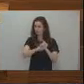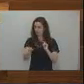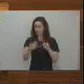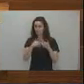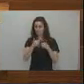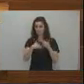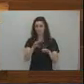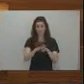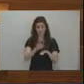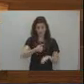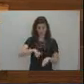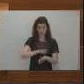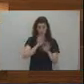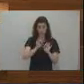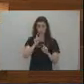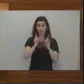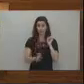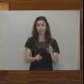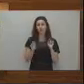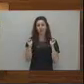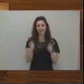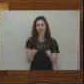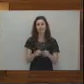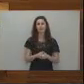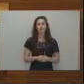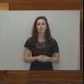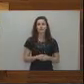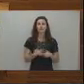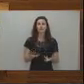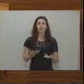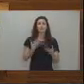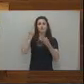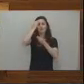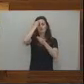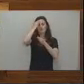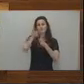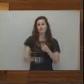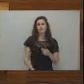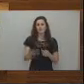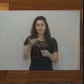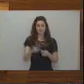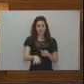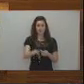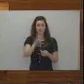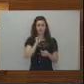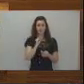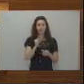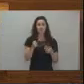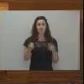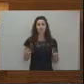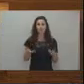del cual nos hemos dotado para tomar esa decisión. Y creo que es importante el entender que